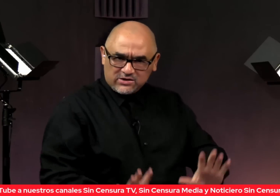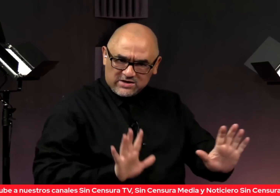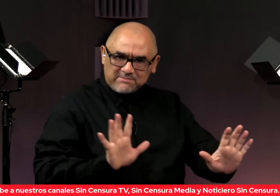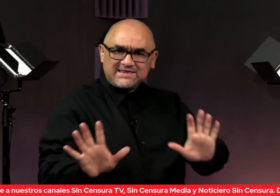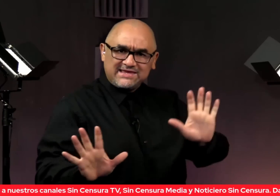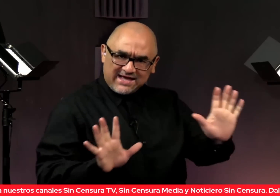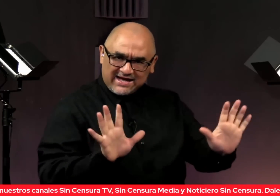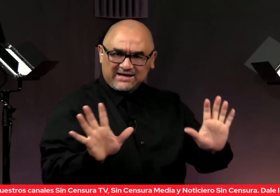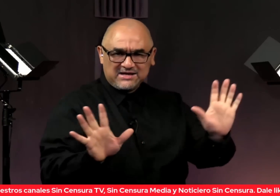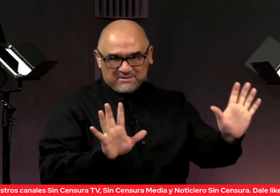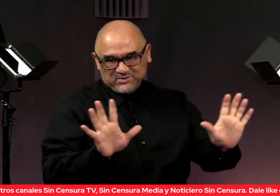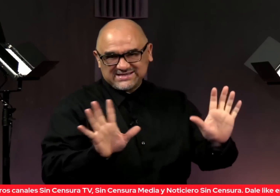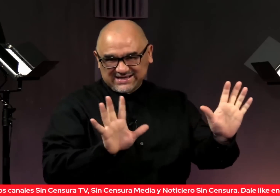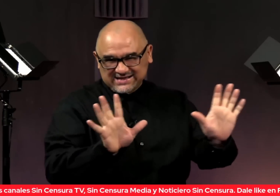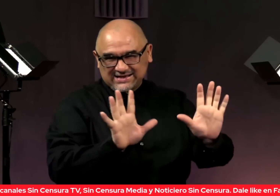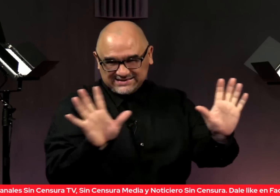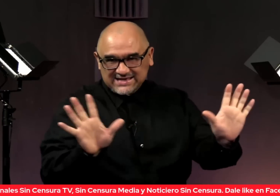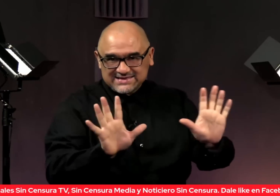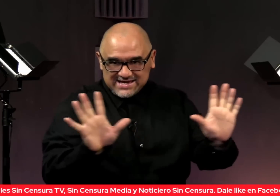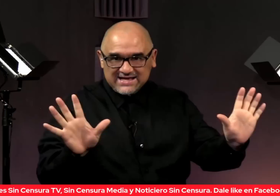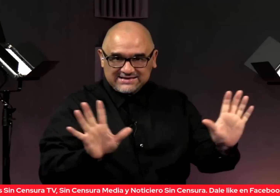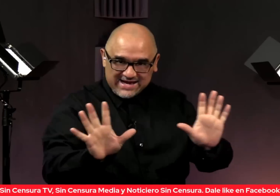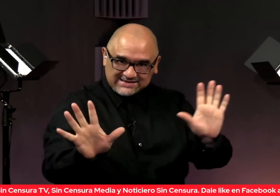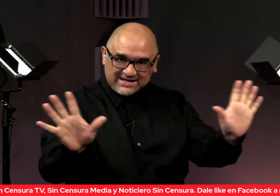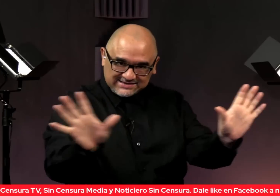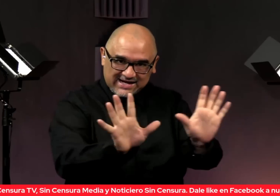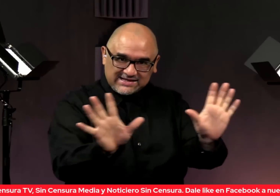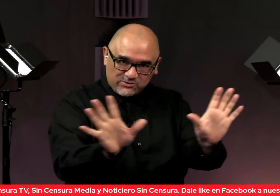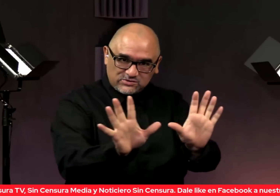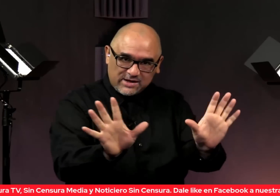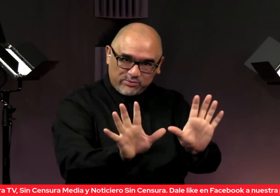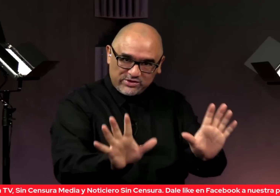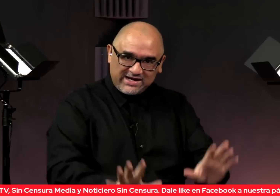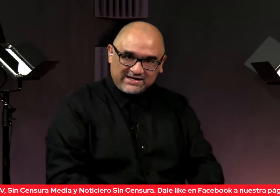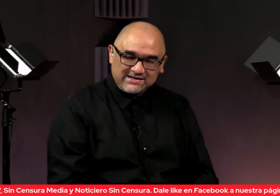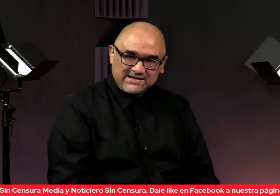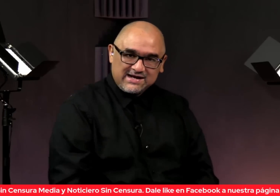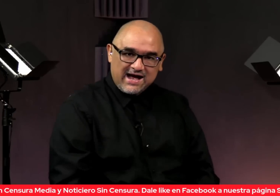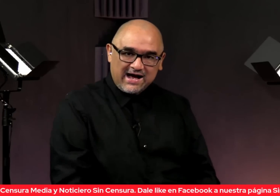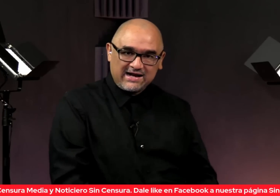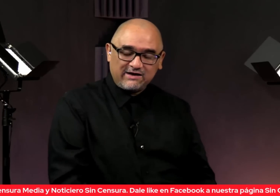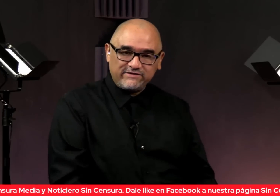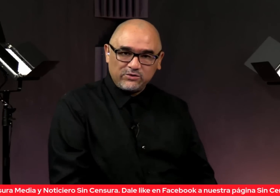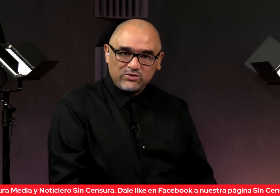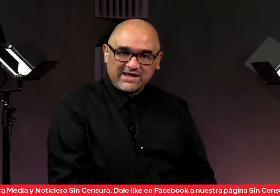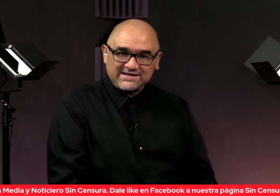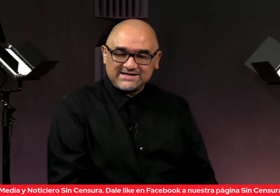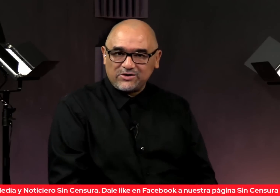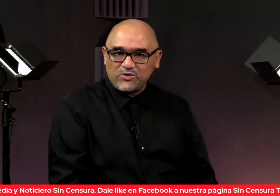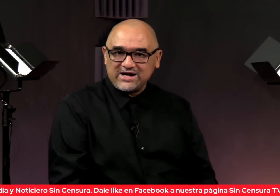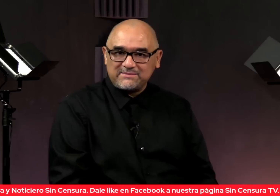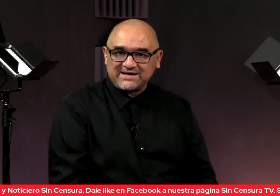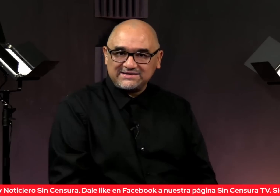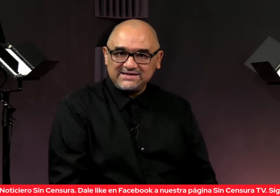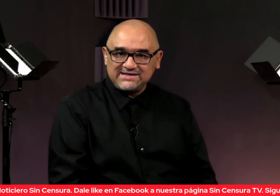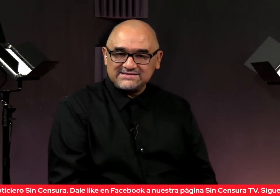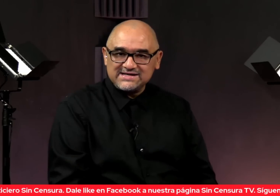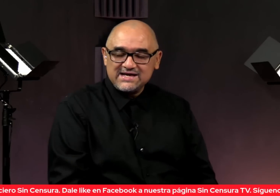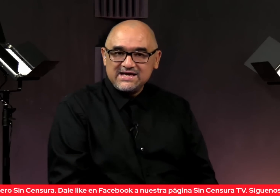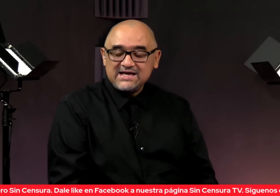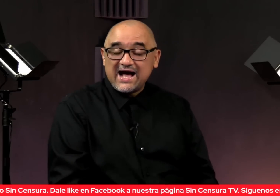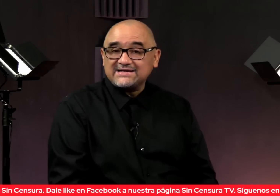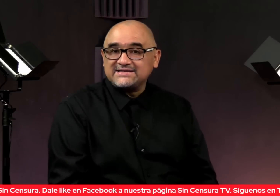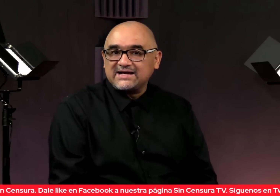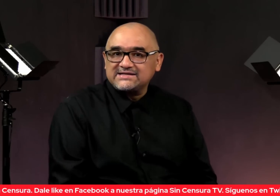sindicato en una medida pues tendiente a tratar de contraponer la figura de San Juana